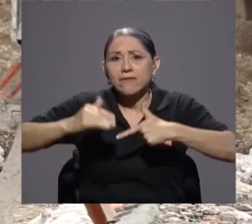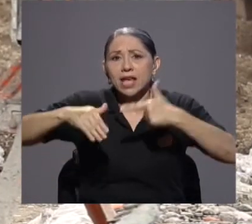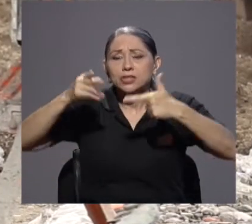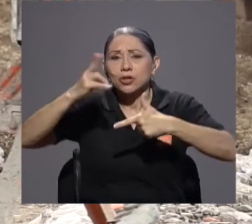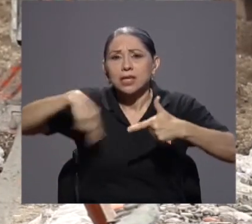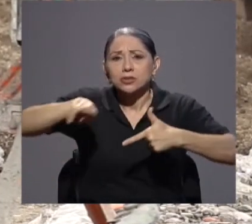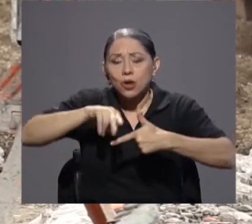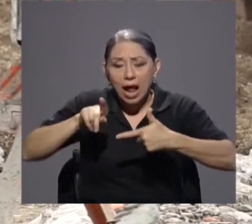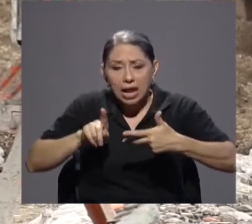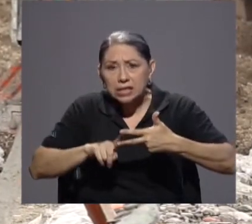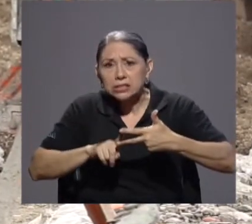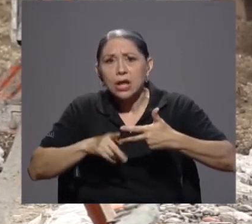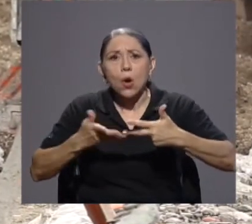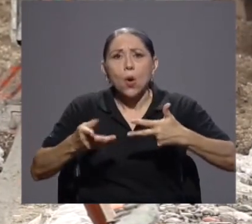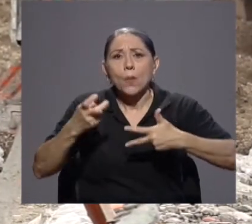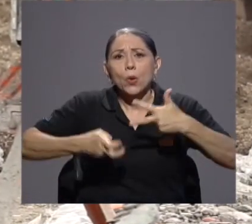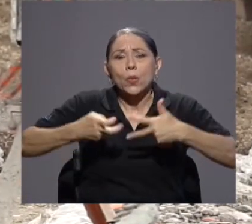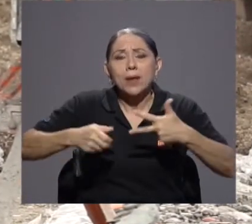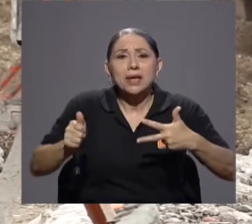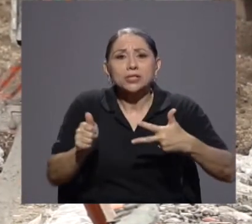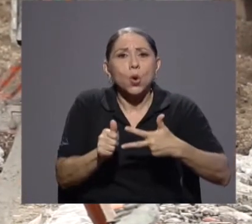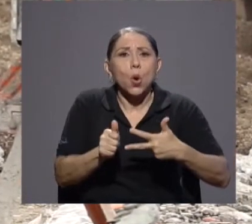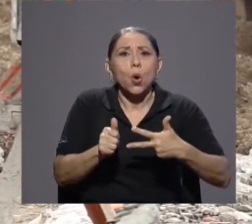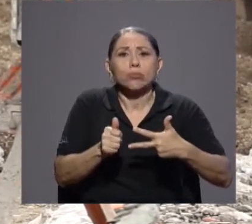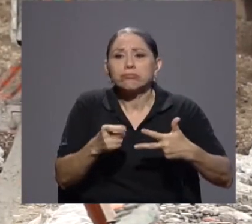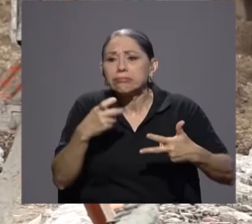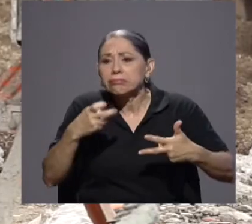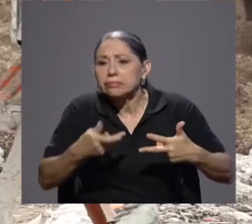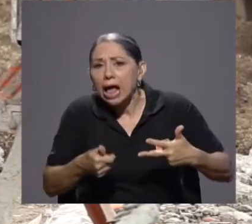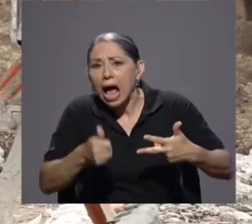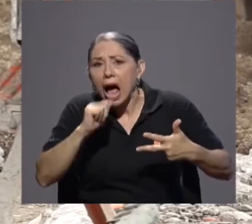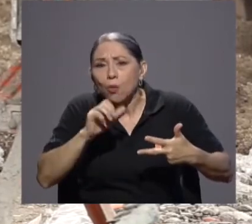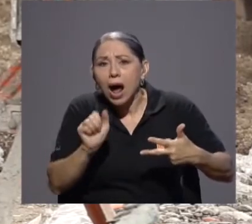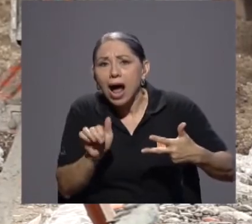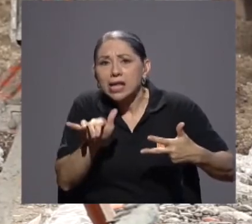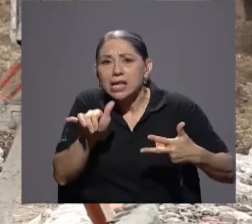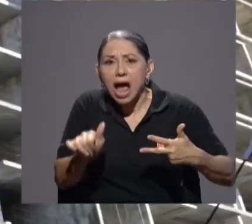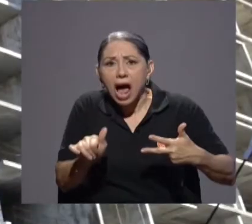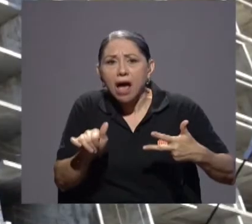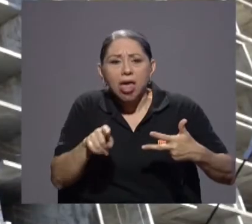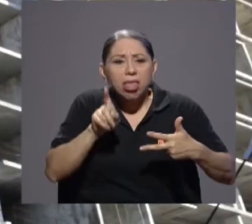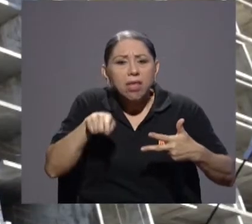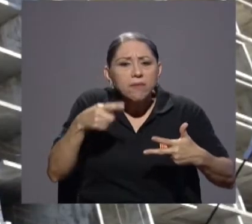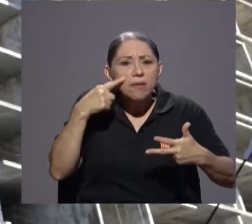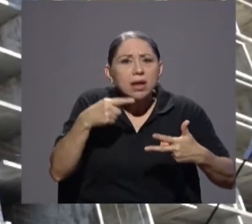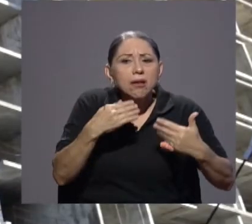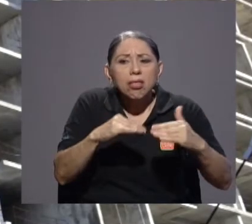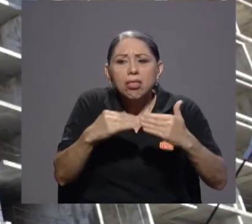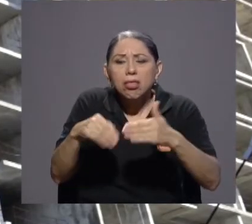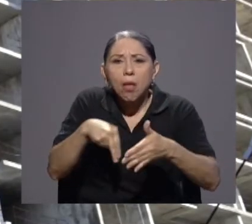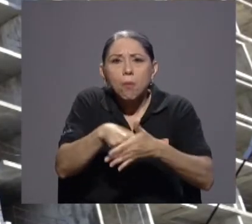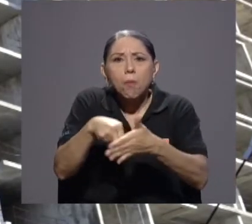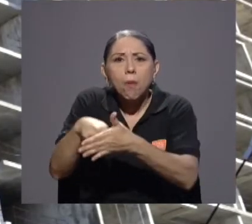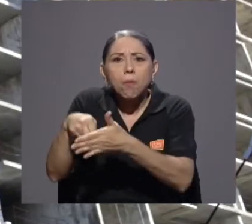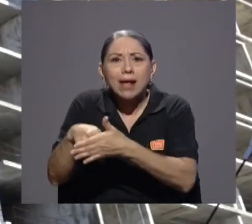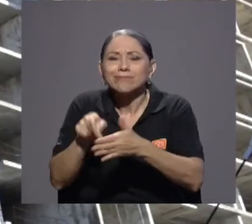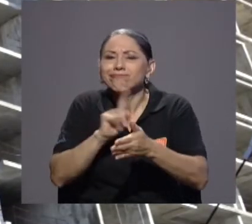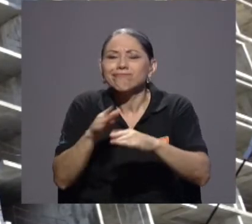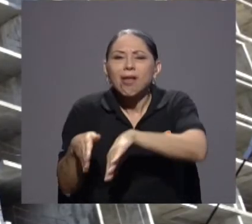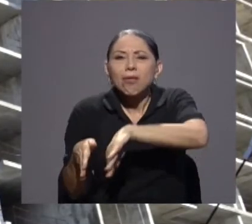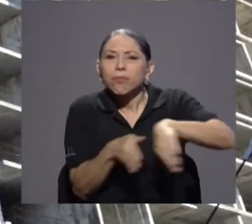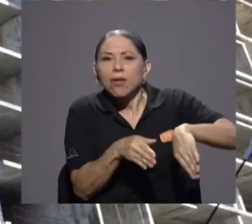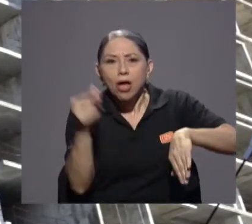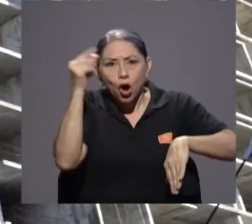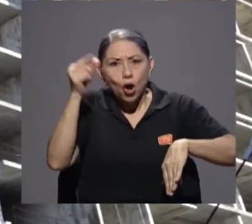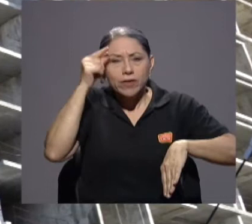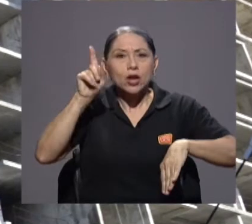si tienen problemas con disponibilidad de aguas de allá y allá, etcétera. El gobierno tiene que impulsar y reforzar las unidades ejecutoras para que esto se